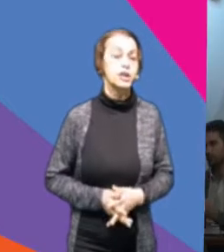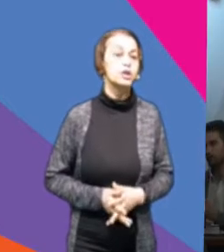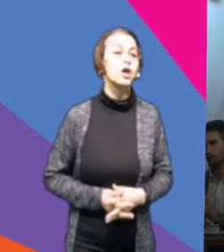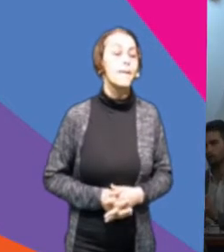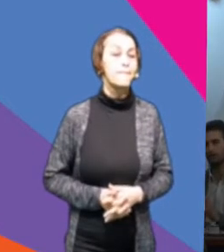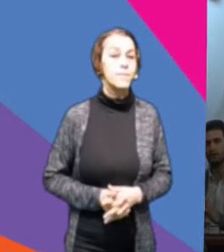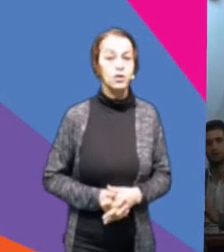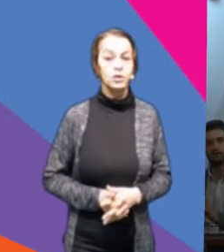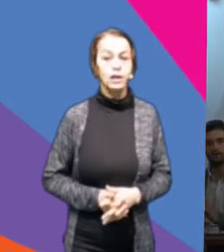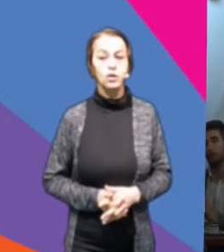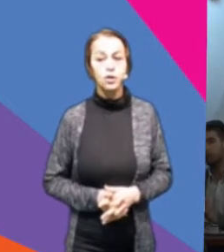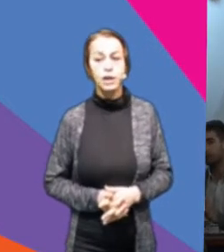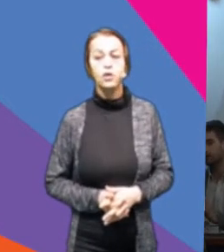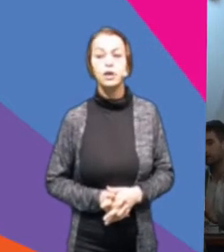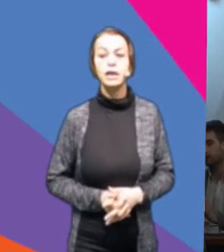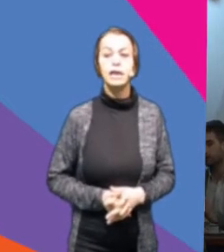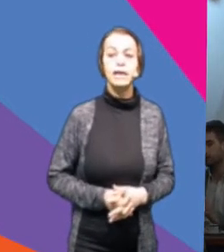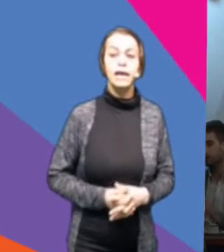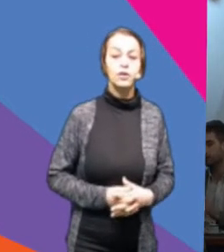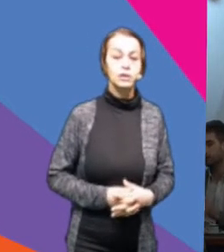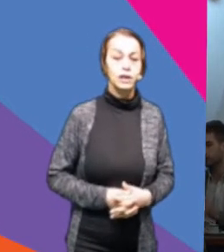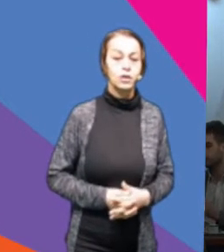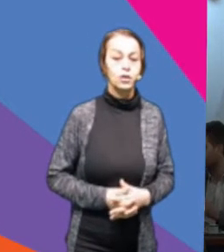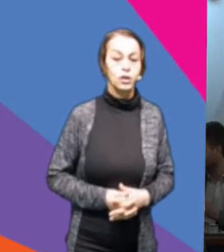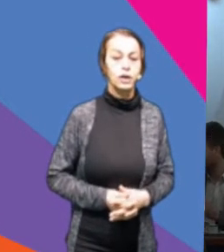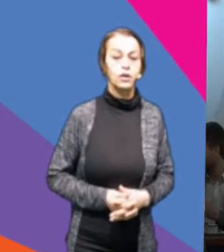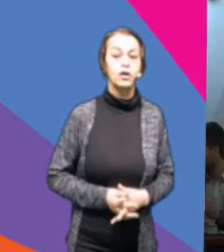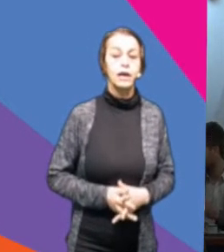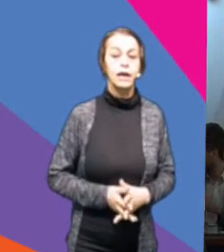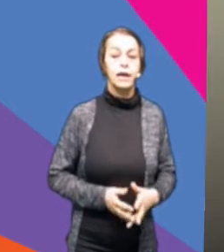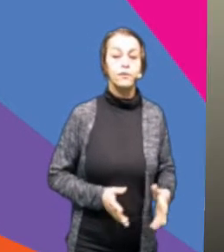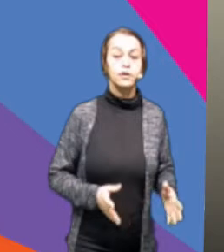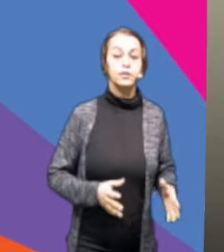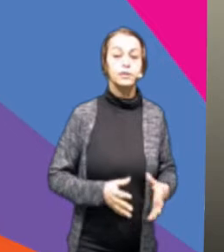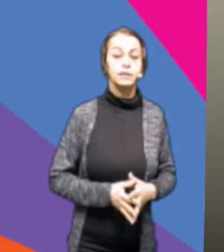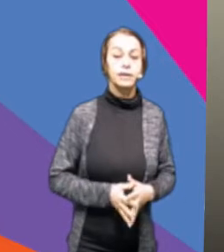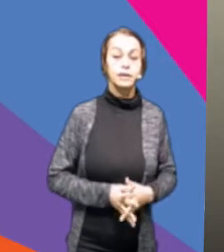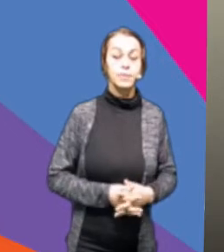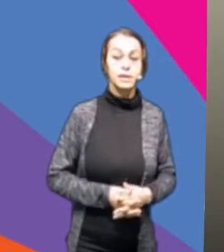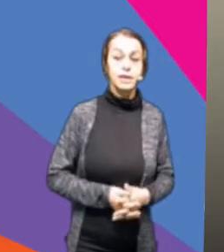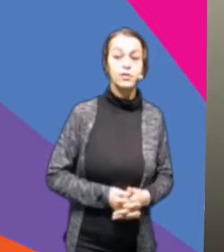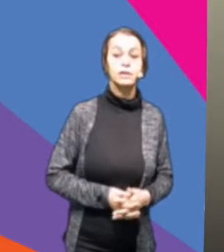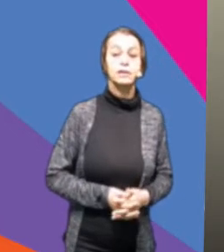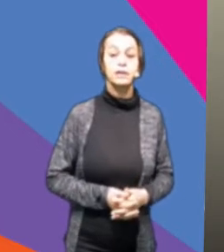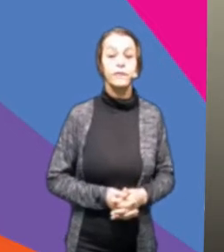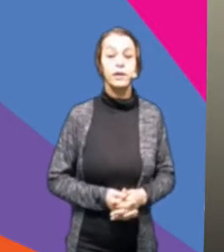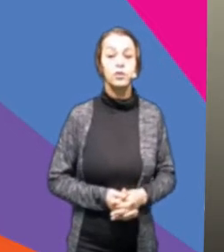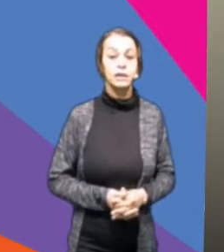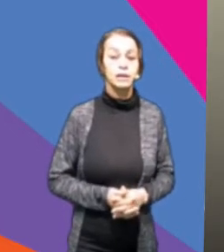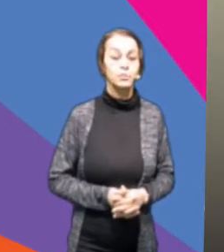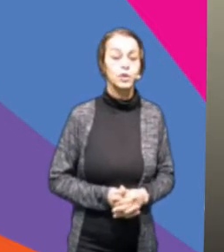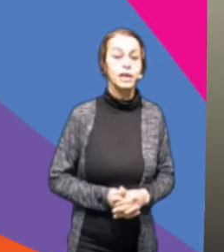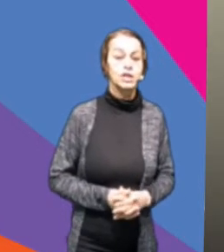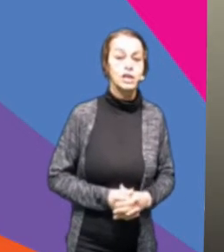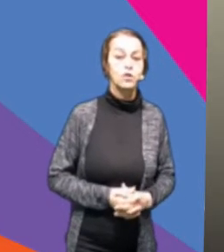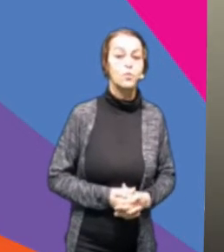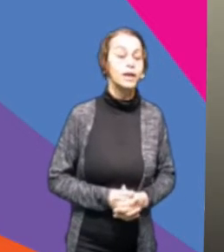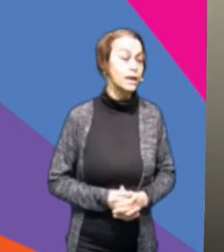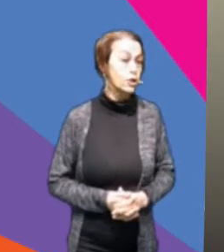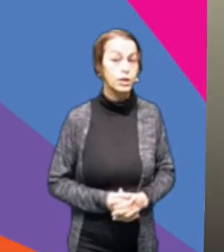proyecto biotecnológico y nanotecnológico. Fueron empresarios y científicos a exponer allí